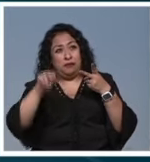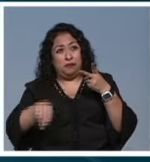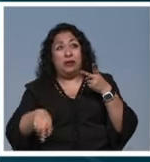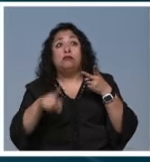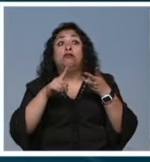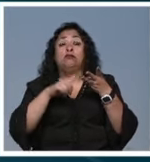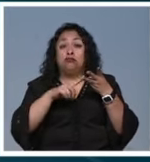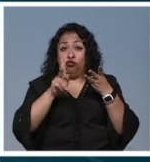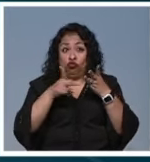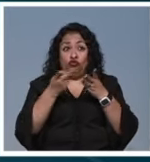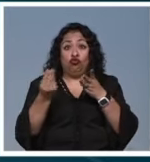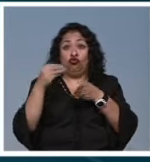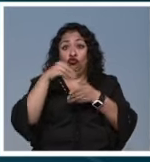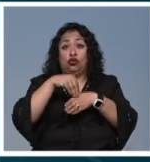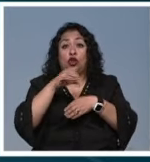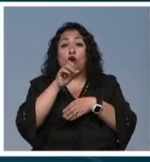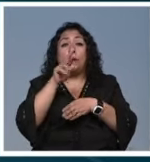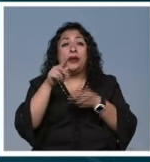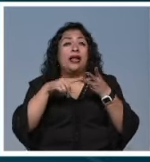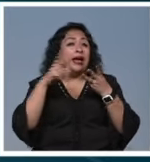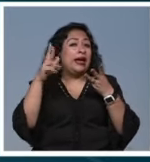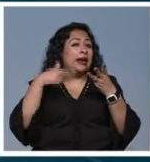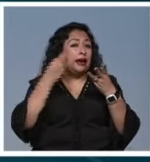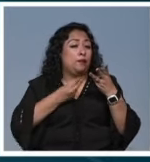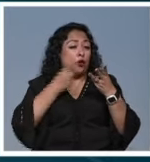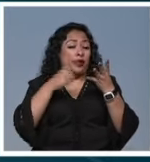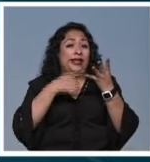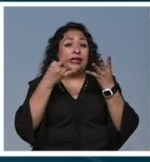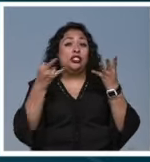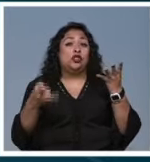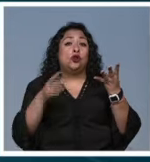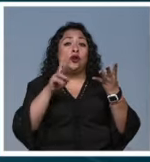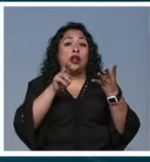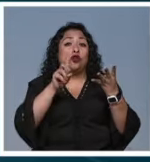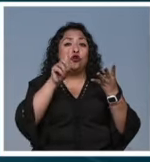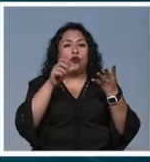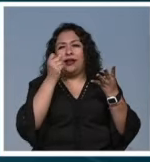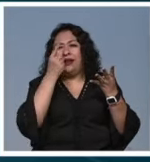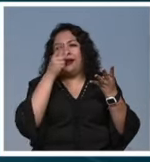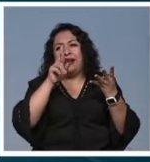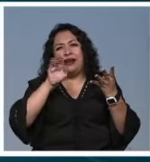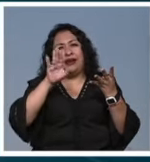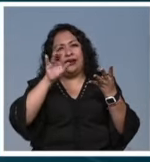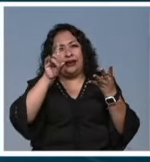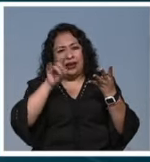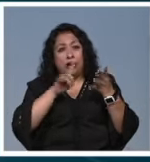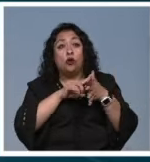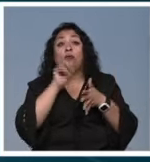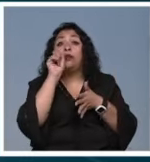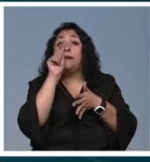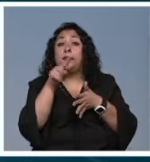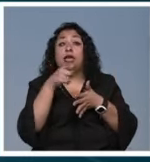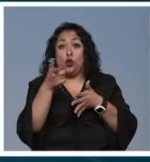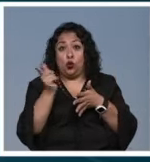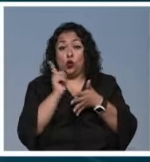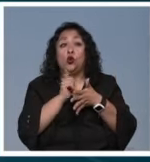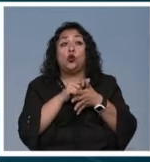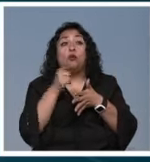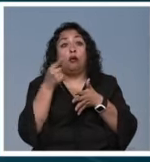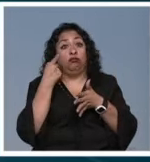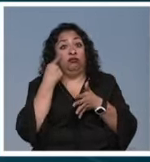se han vuelto a escenificar las óperas El rey poeta y La leyenda de Rudel, de Ricardo Castro. Así también, el grupo